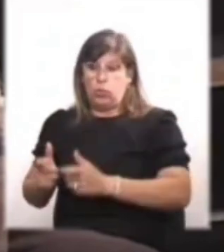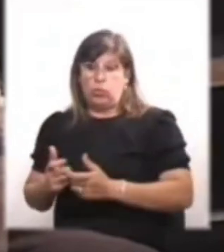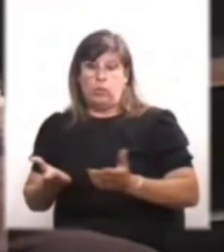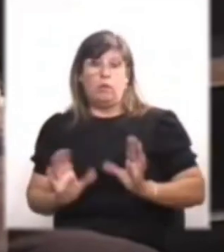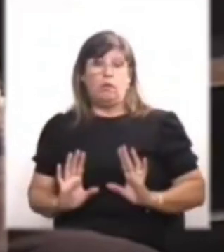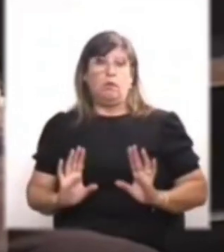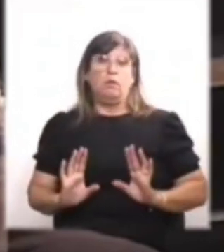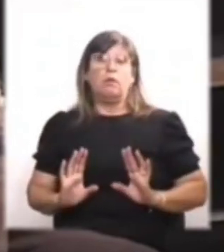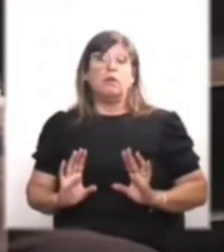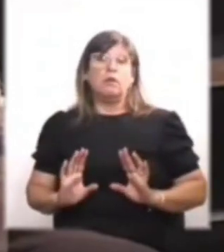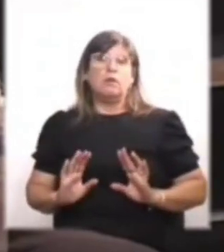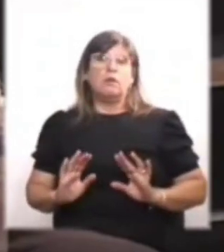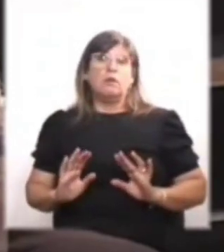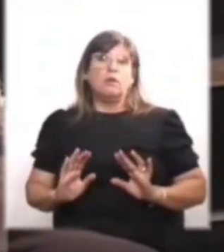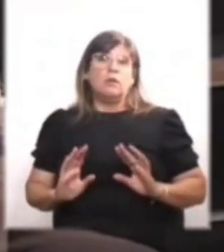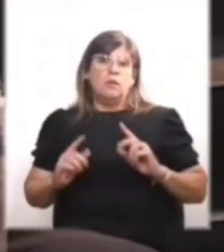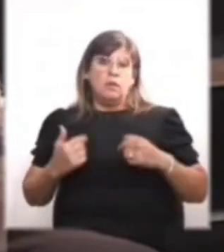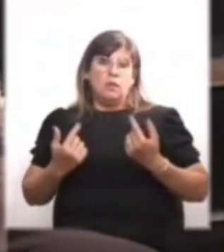que siempre no